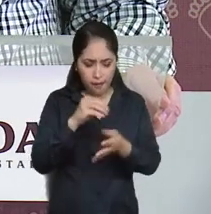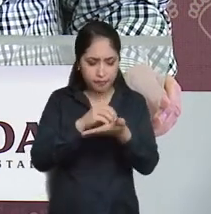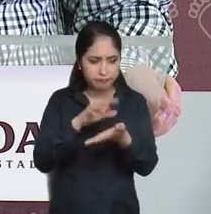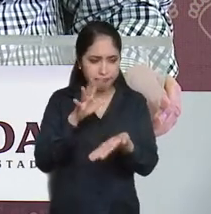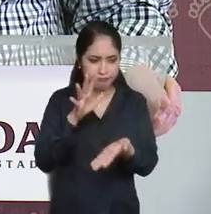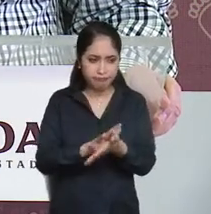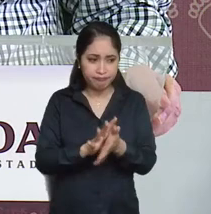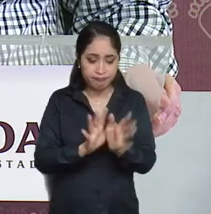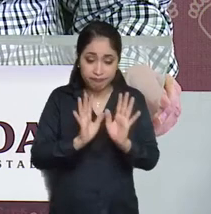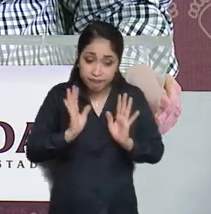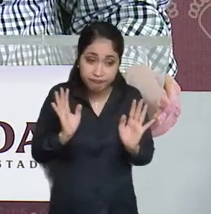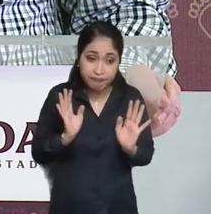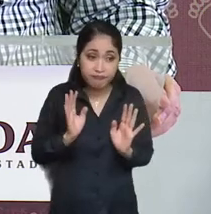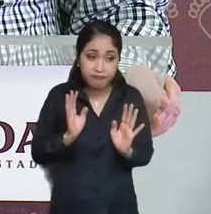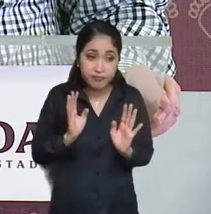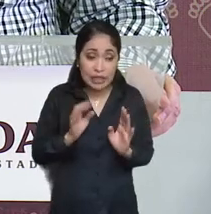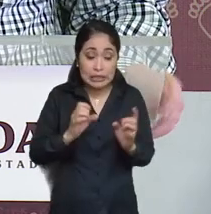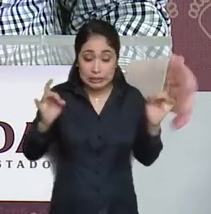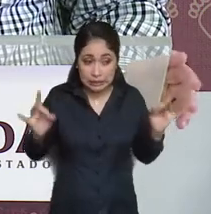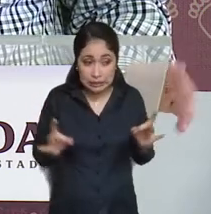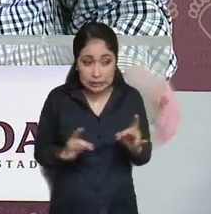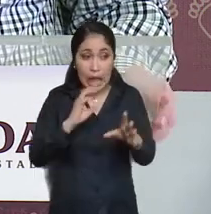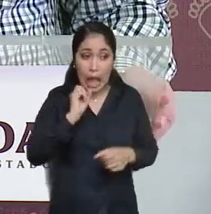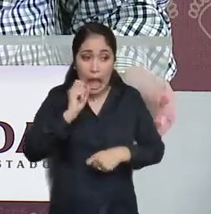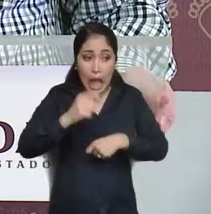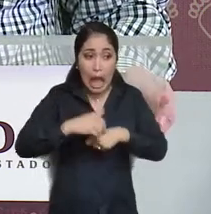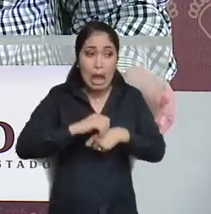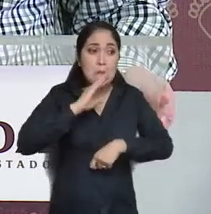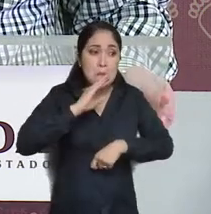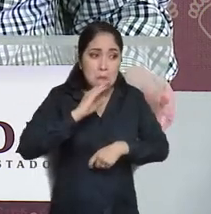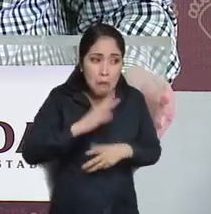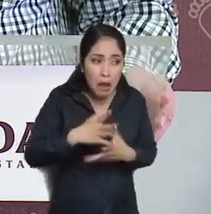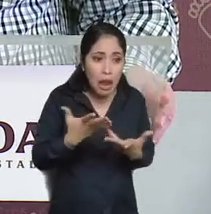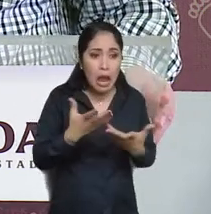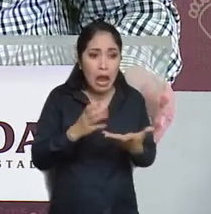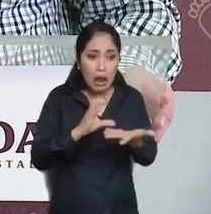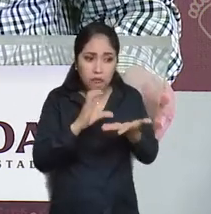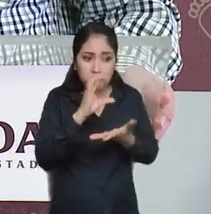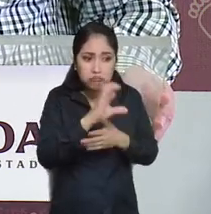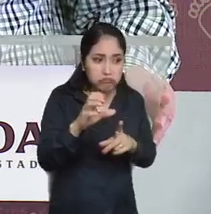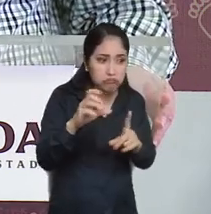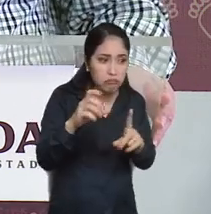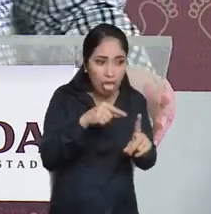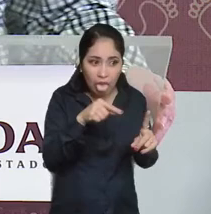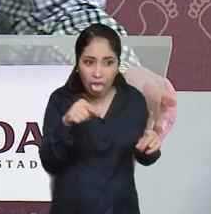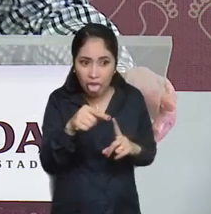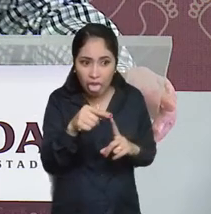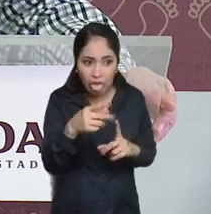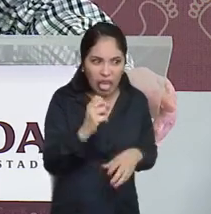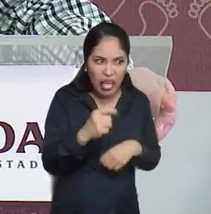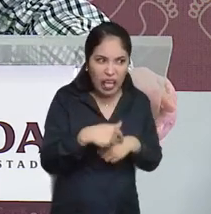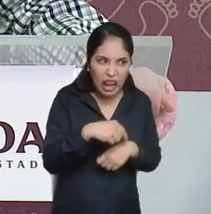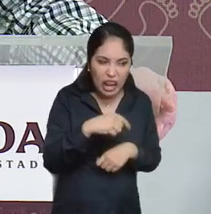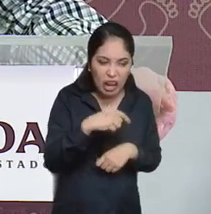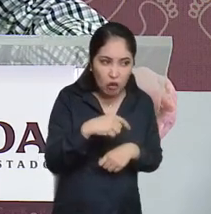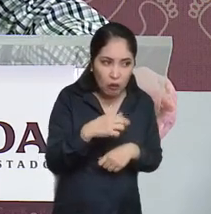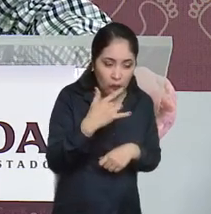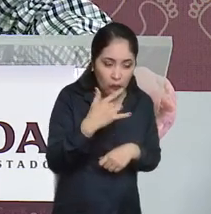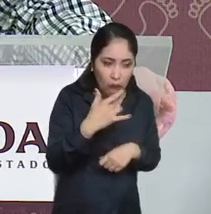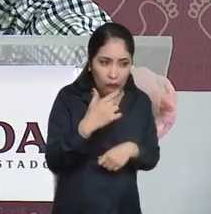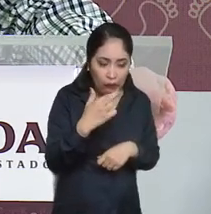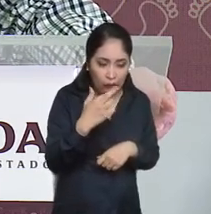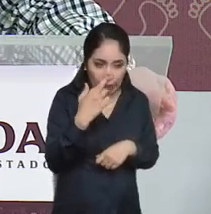Es decir, de haber irregularidades, tienen que procederse. Pero eso se va a checar. No vamos a anticipar